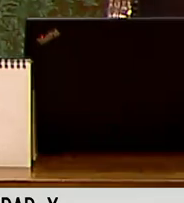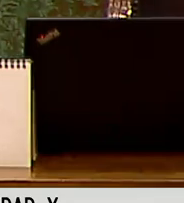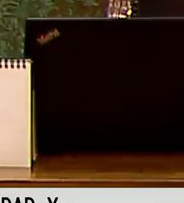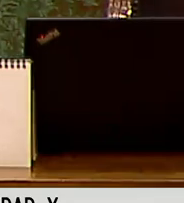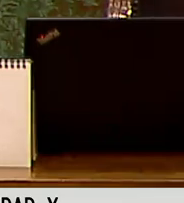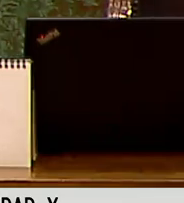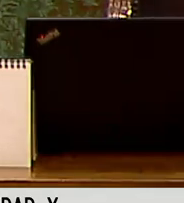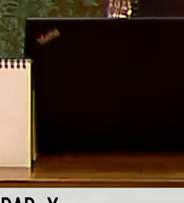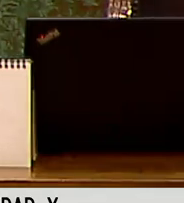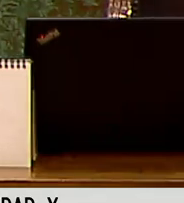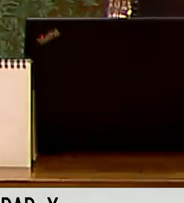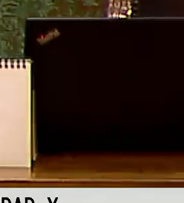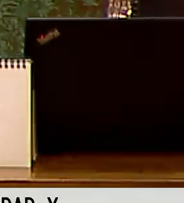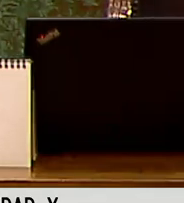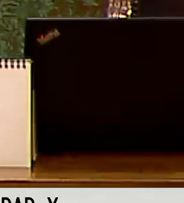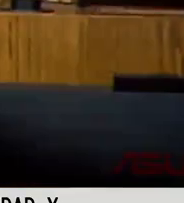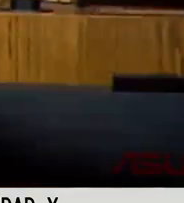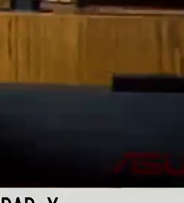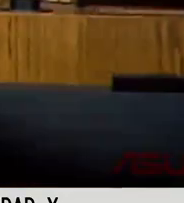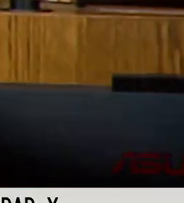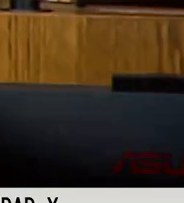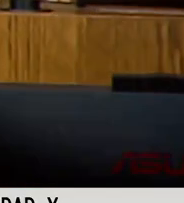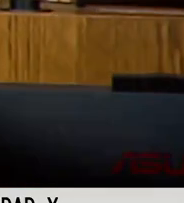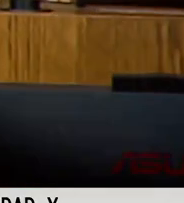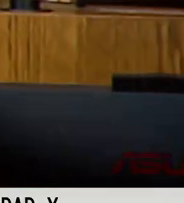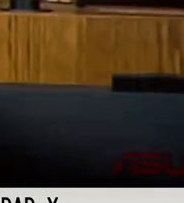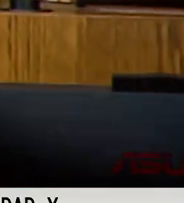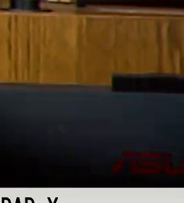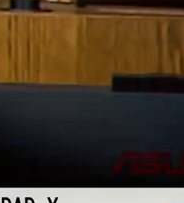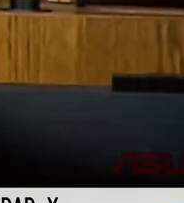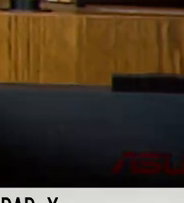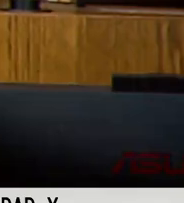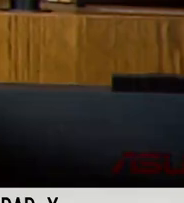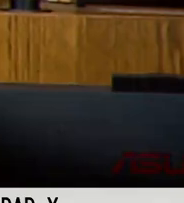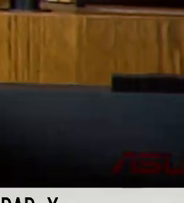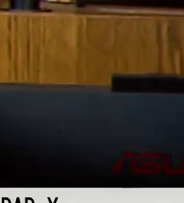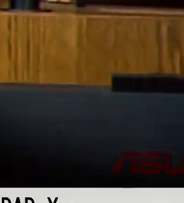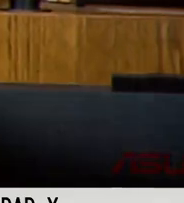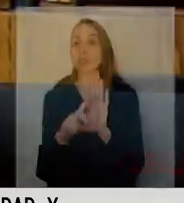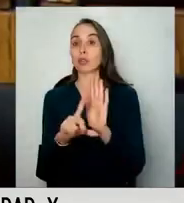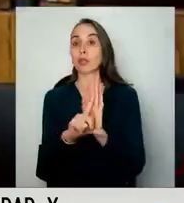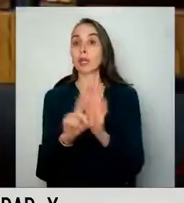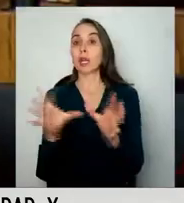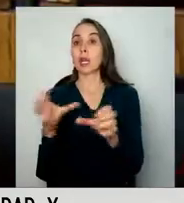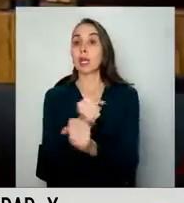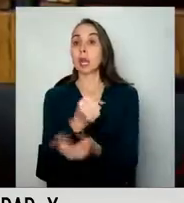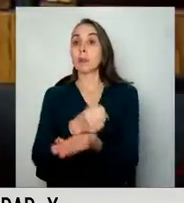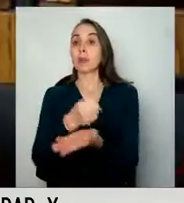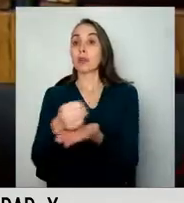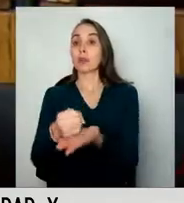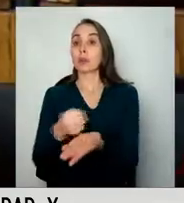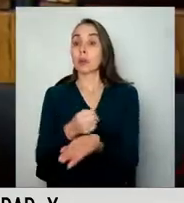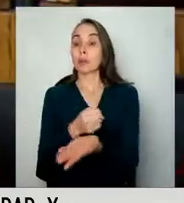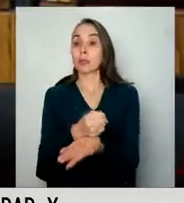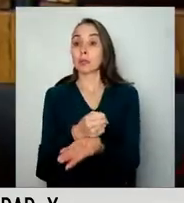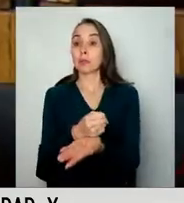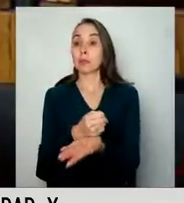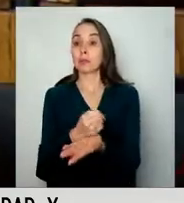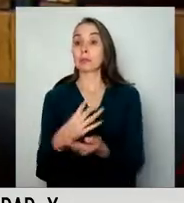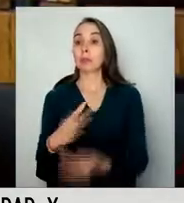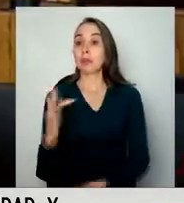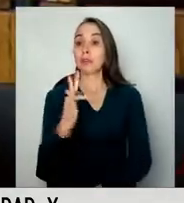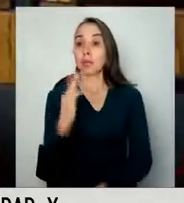Muchas gracias presidenta este proyecto de ley que ha tenido una rápida tramitación Y eso también hay que felicitarlo y